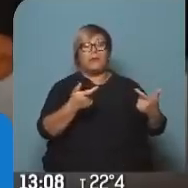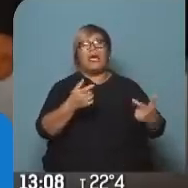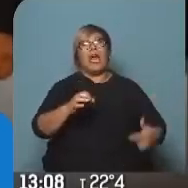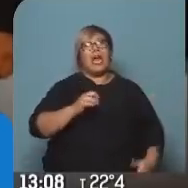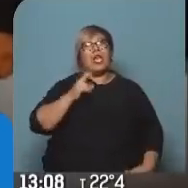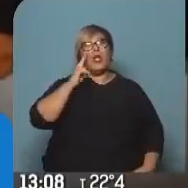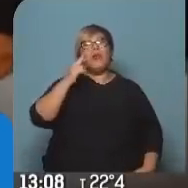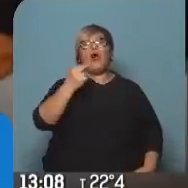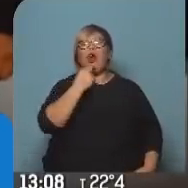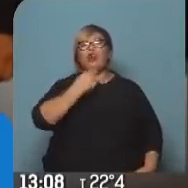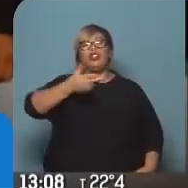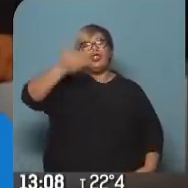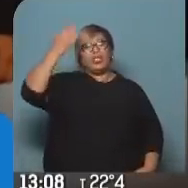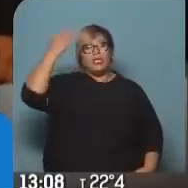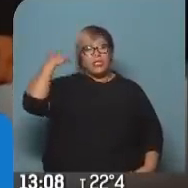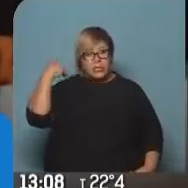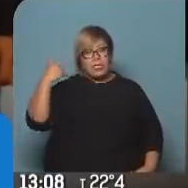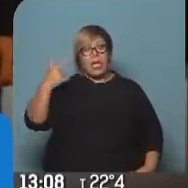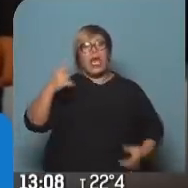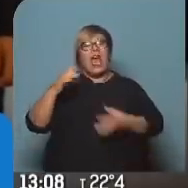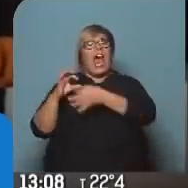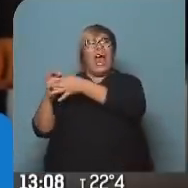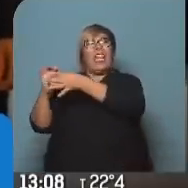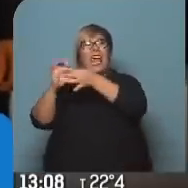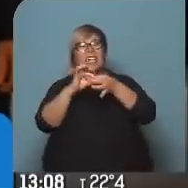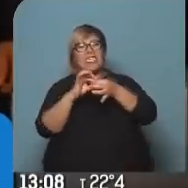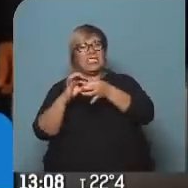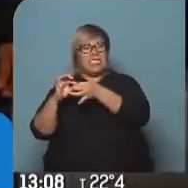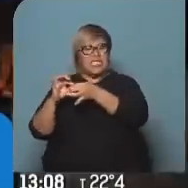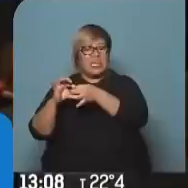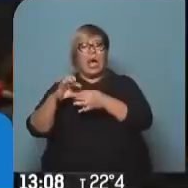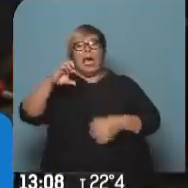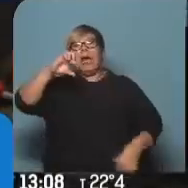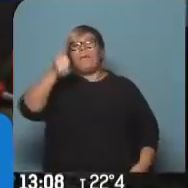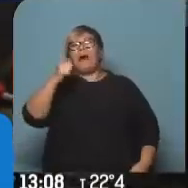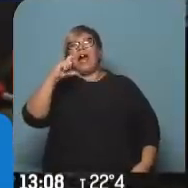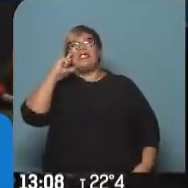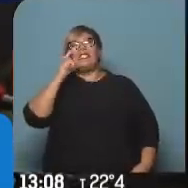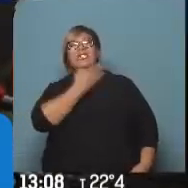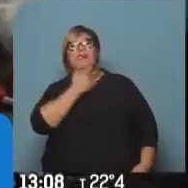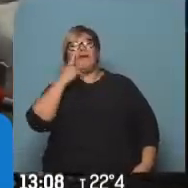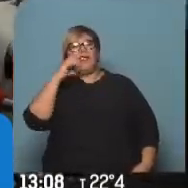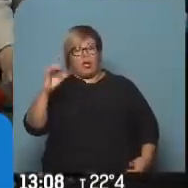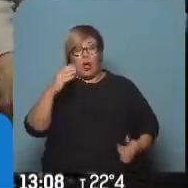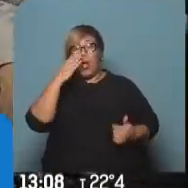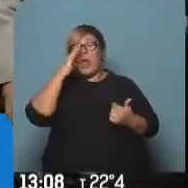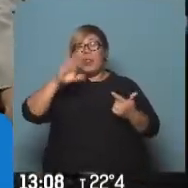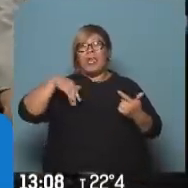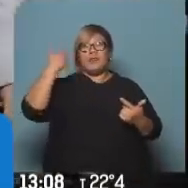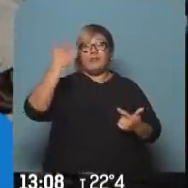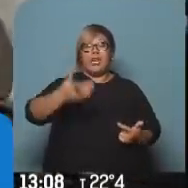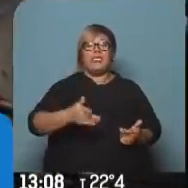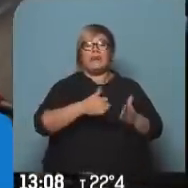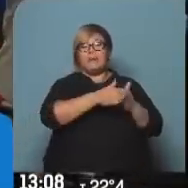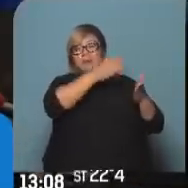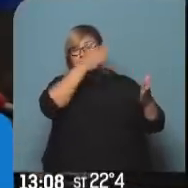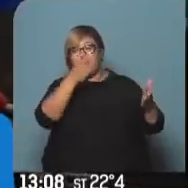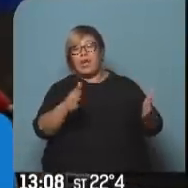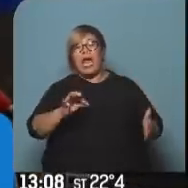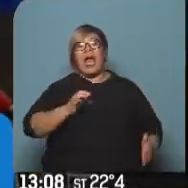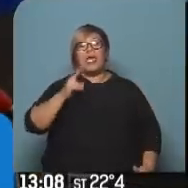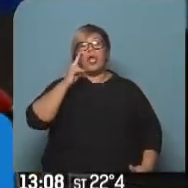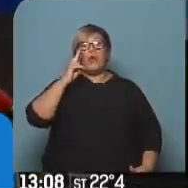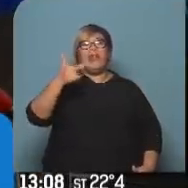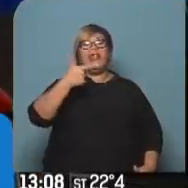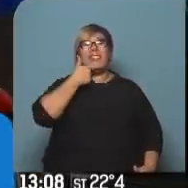2011. Más tarde, comenzaría la debacle institucional, cuando en 2017 la Secretaría General quedó